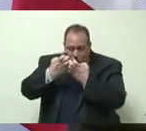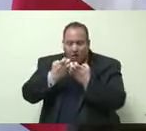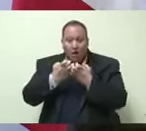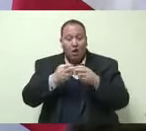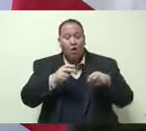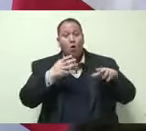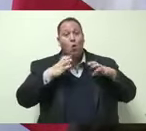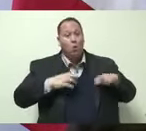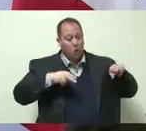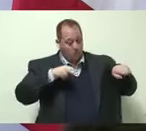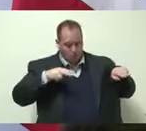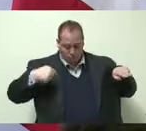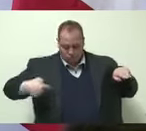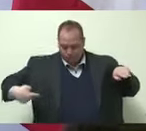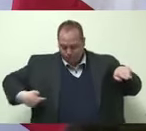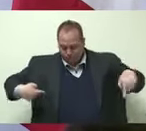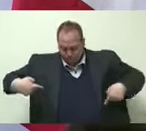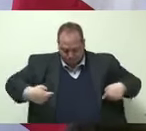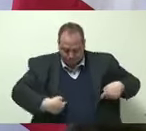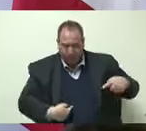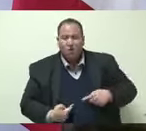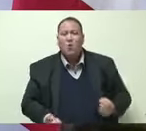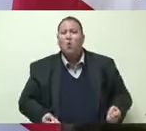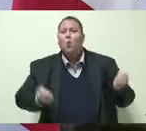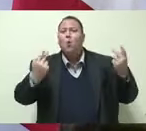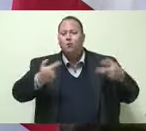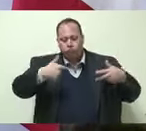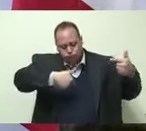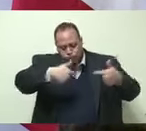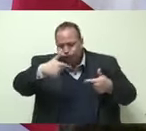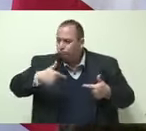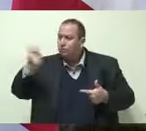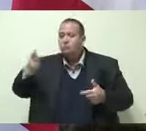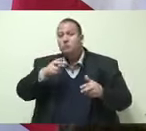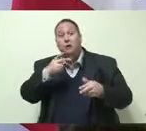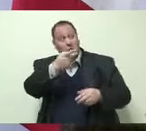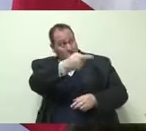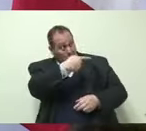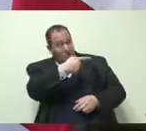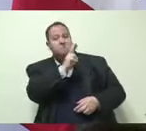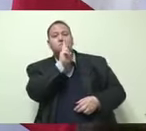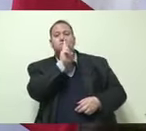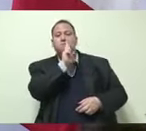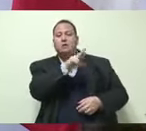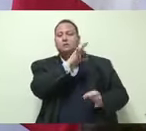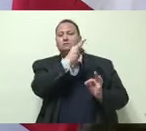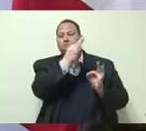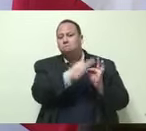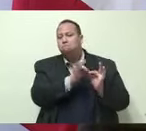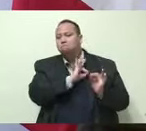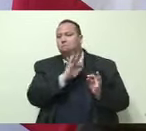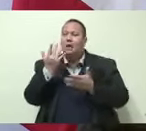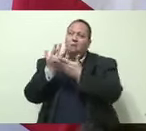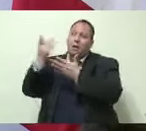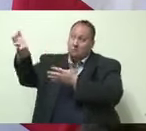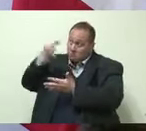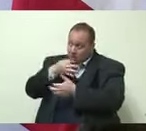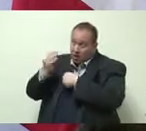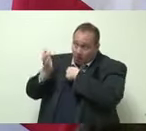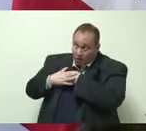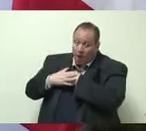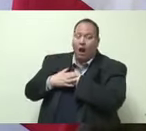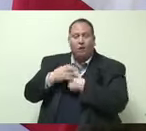los orificios de entrada y salida ya en la humanidad de los compañeros fallecidos para poder dar una respuesta puntual al cuestionamiento con